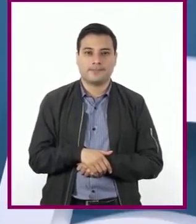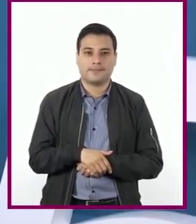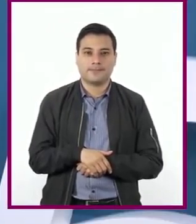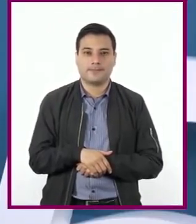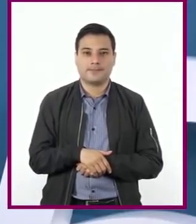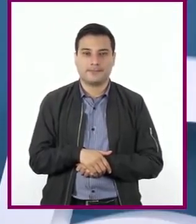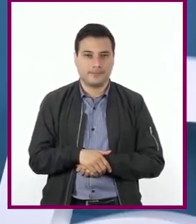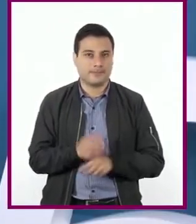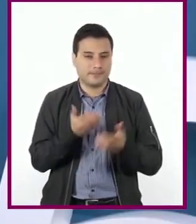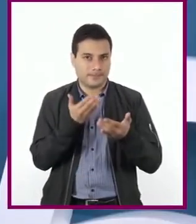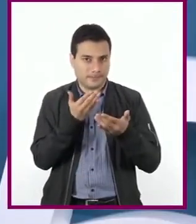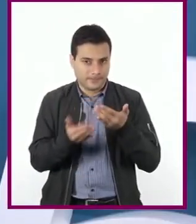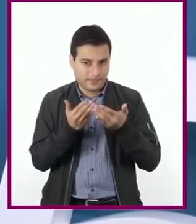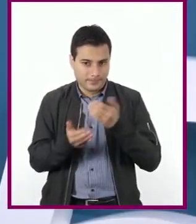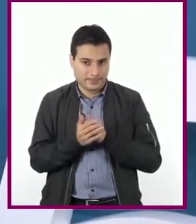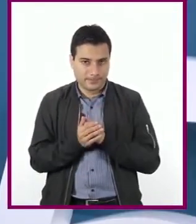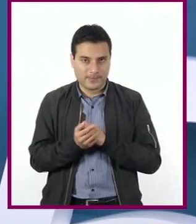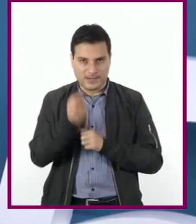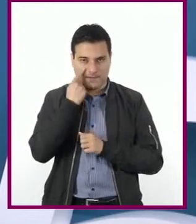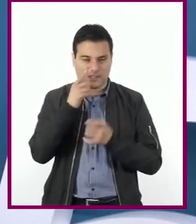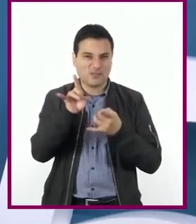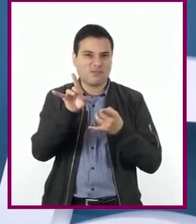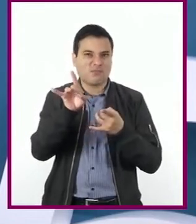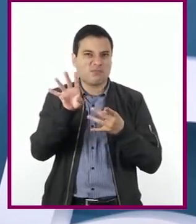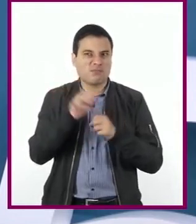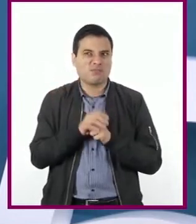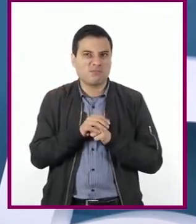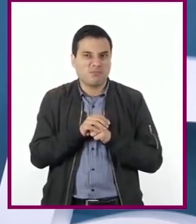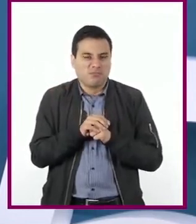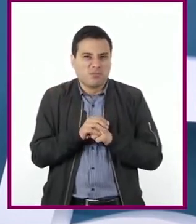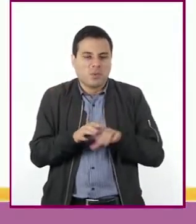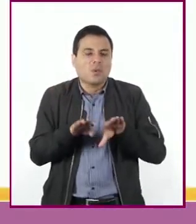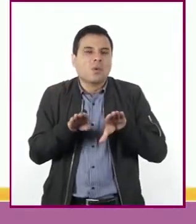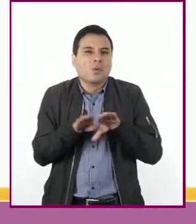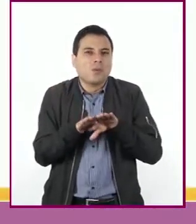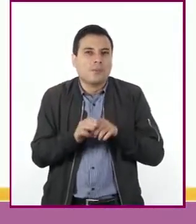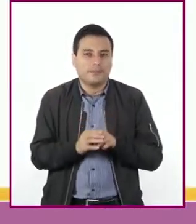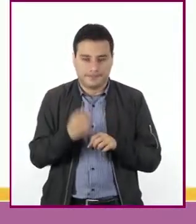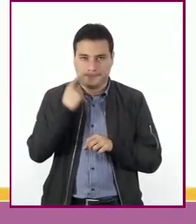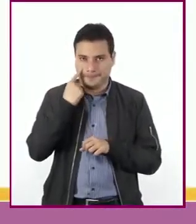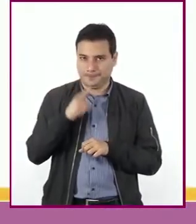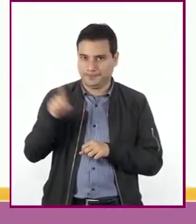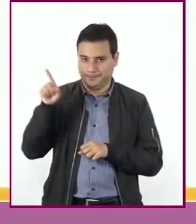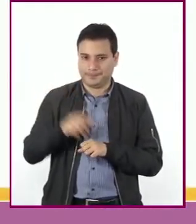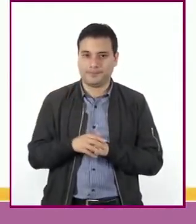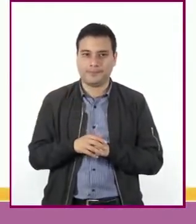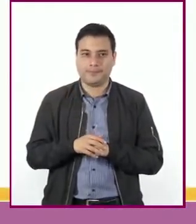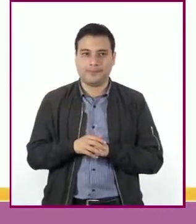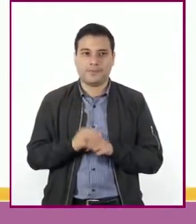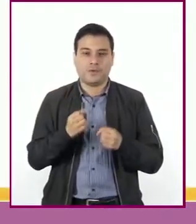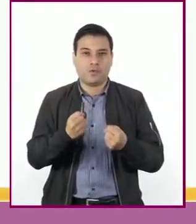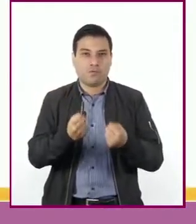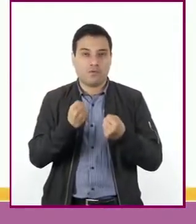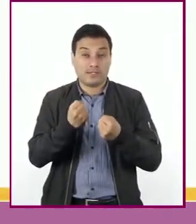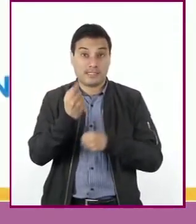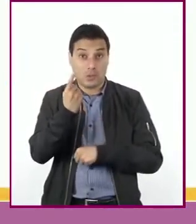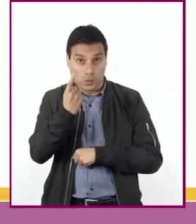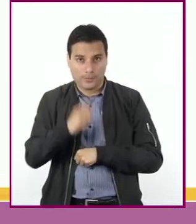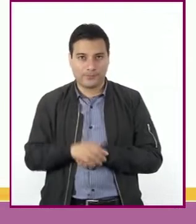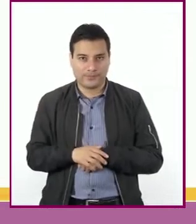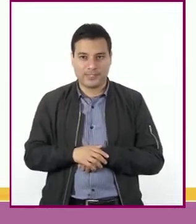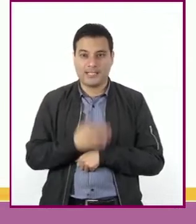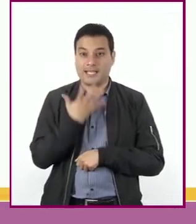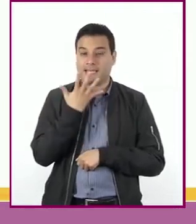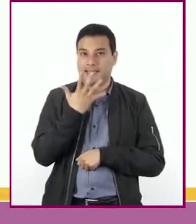Ahora les voy a trazar el vector del sistema de fuerzas que ejercimos sobre la mesa. La fuerza 1 es igual a